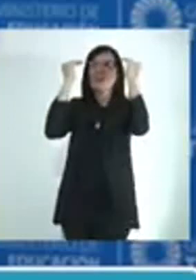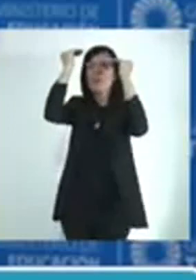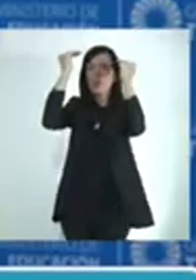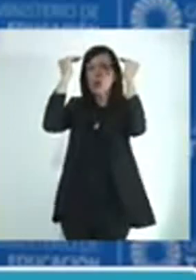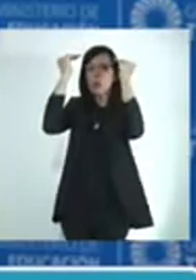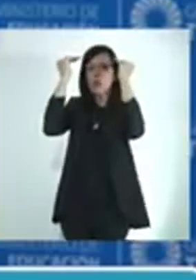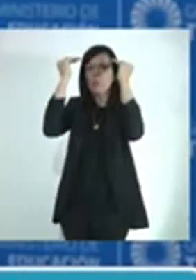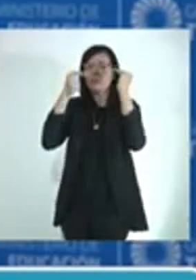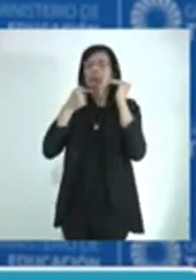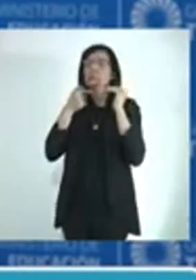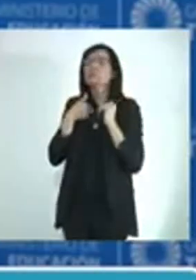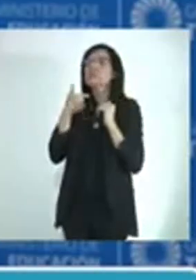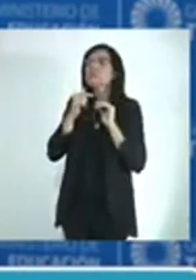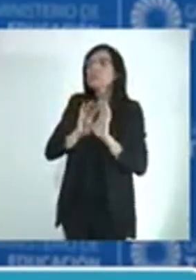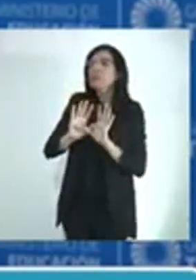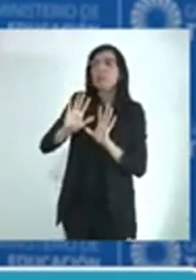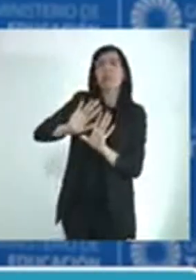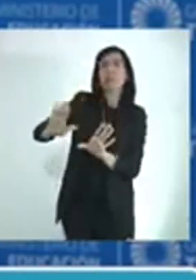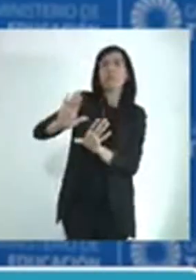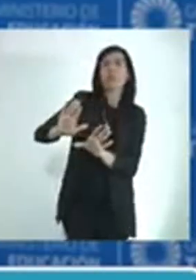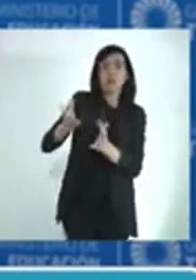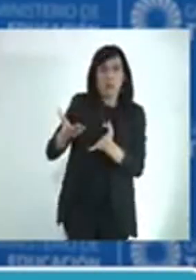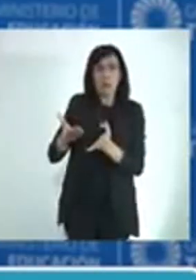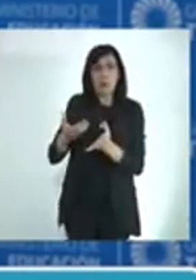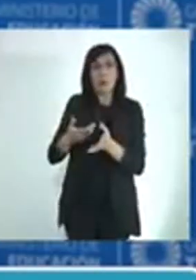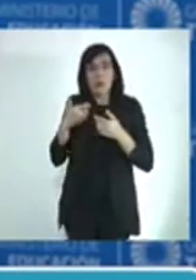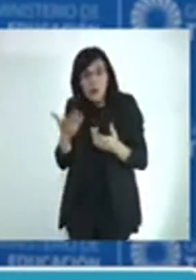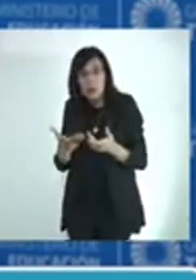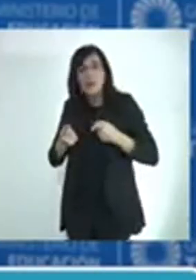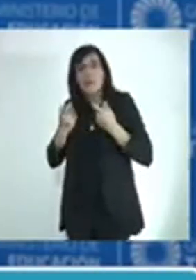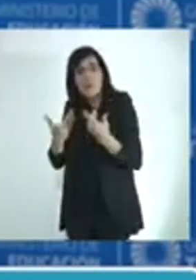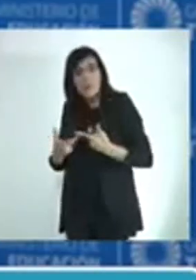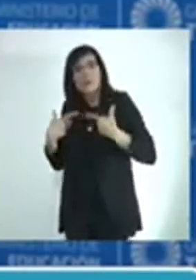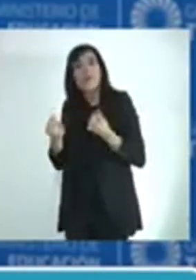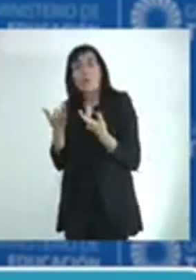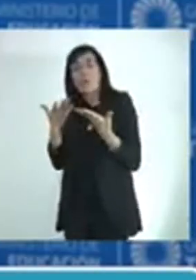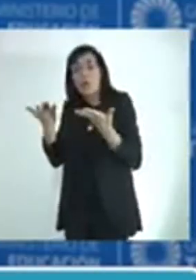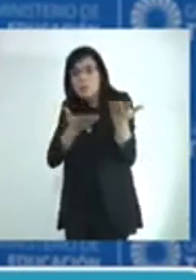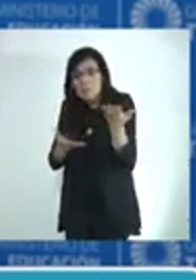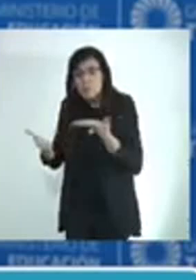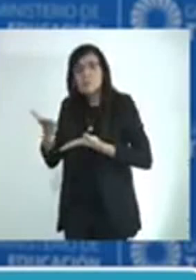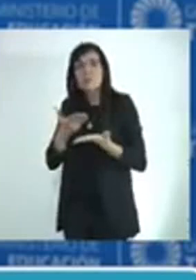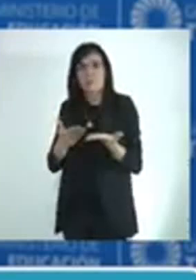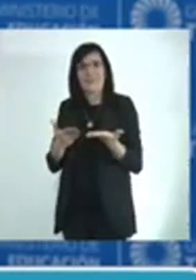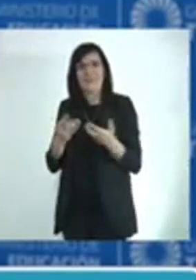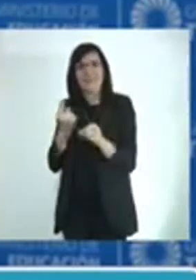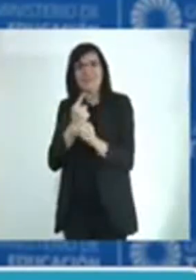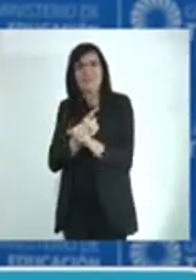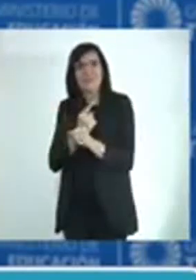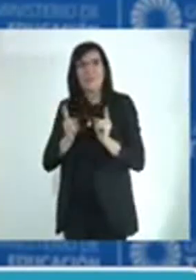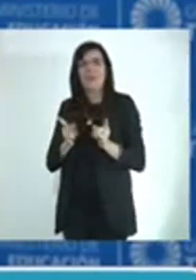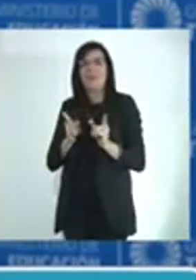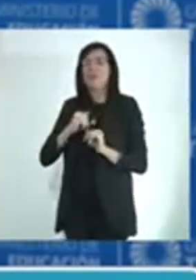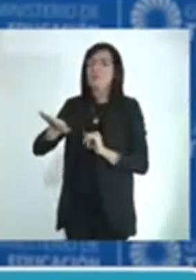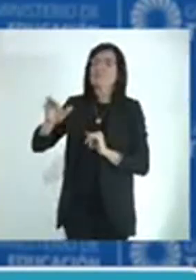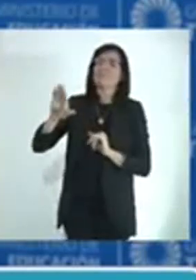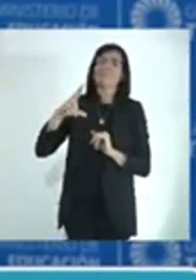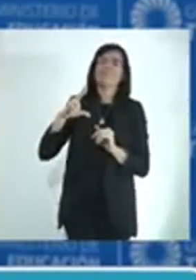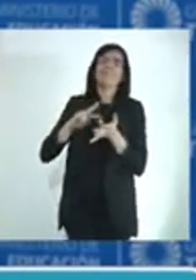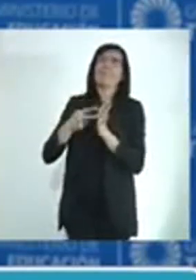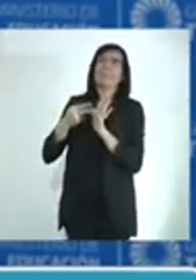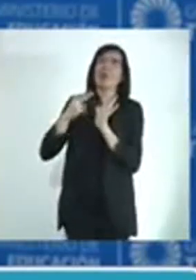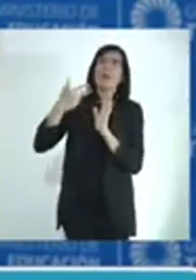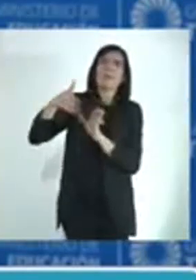ahí. Por eso también, por eso decimos, cuando trabajamos, trabajamos desde una mirada integral, con los docentes, con los estudiantes y con las